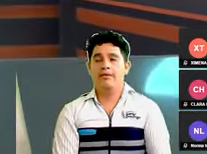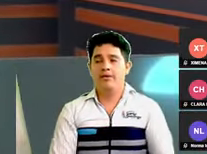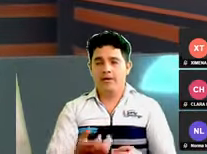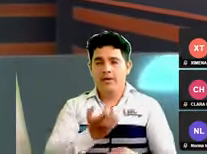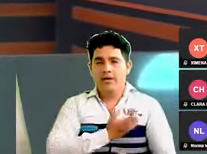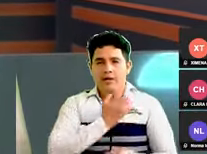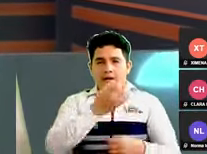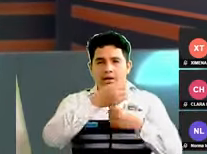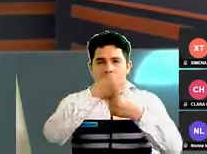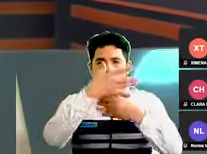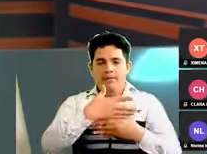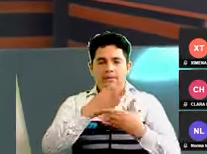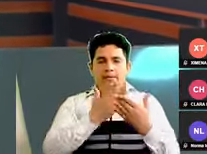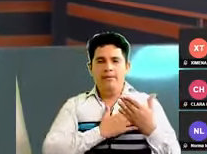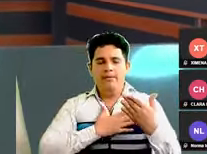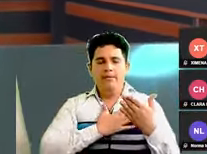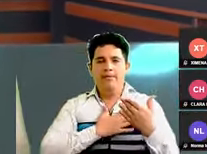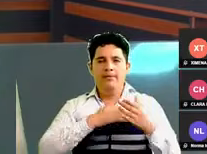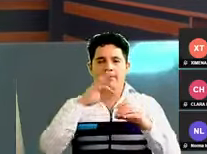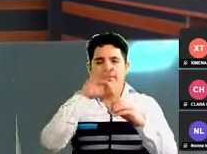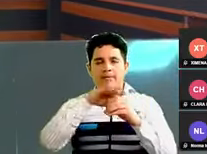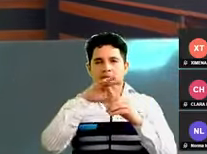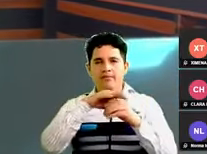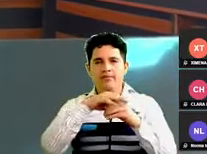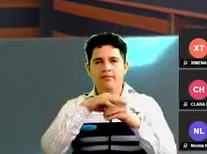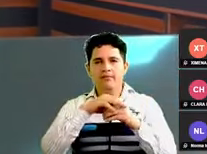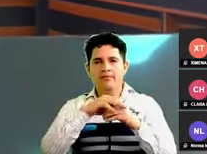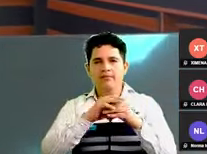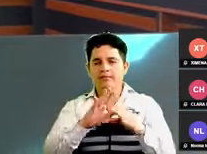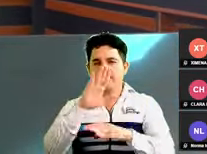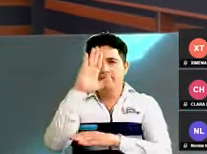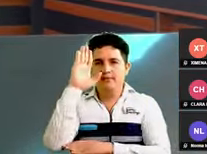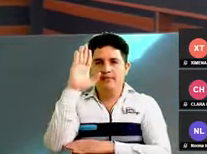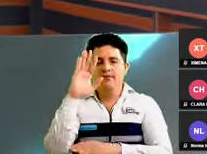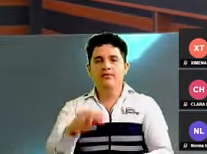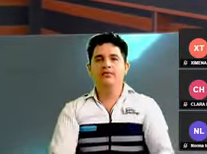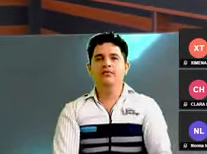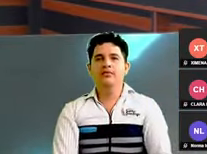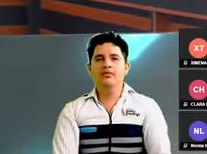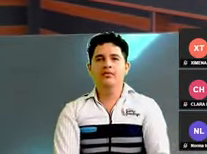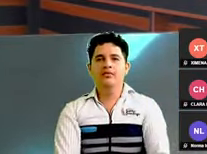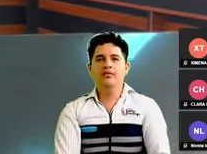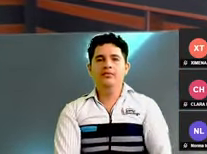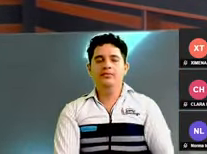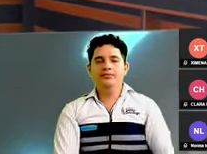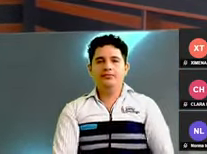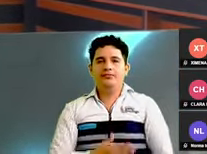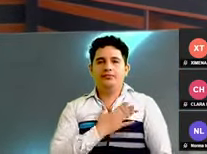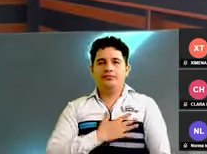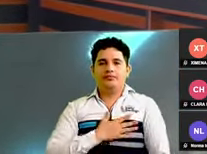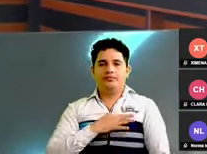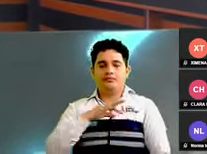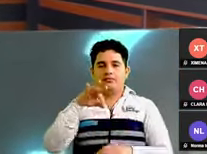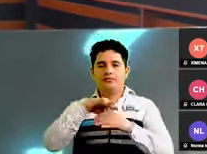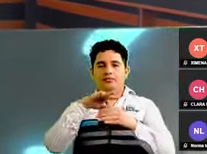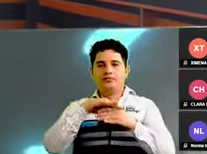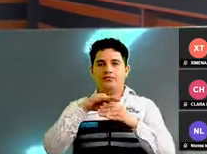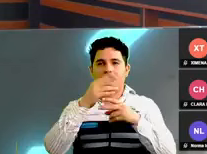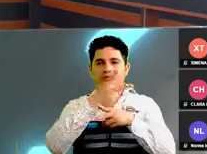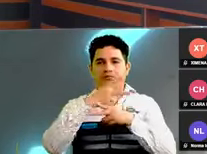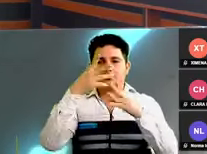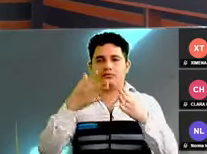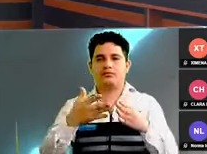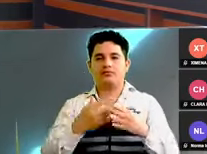debidamente apoyada, por favor, vamos a someter a votación ordinaria. Inmediatamente. Favor sus votos, señoras y